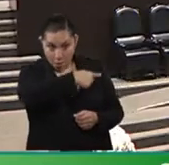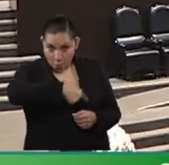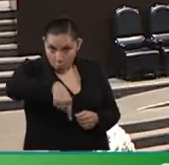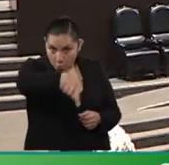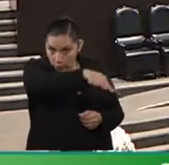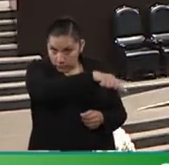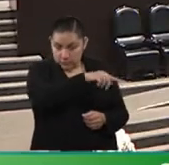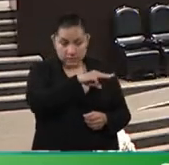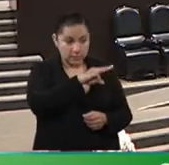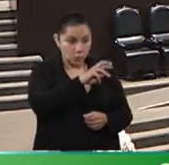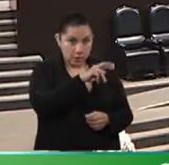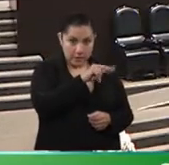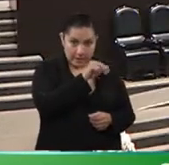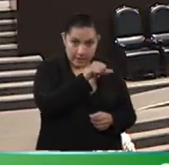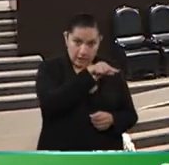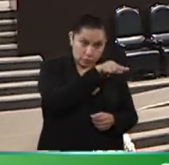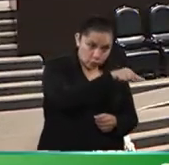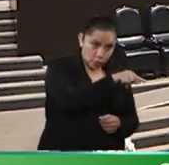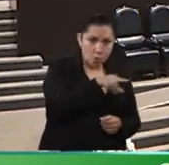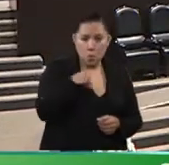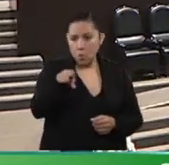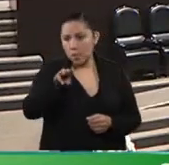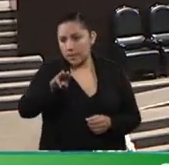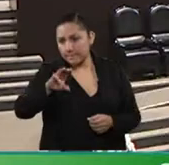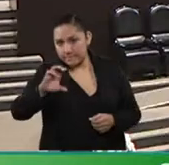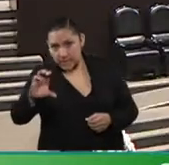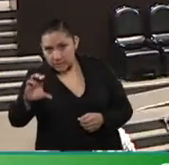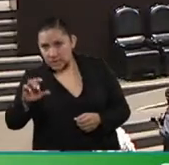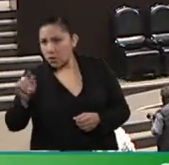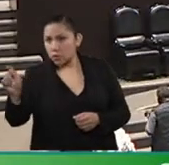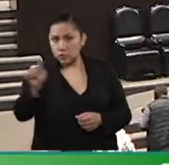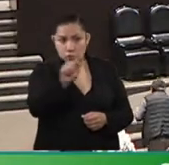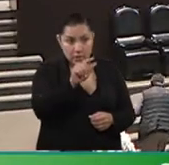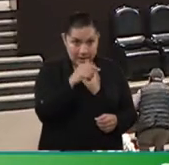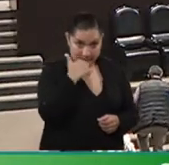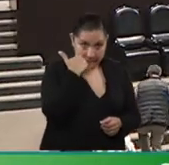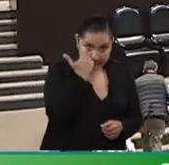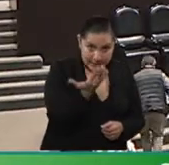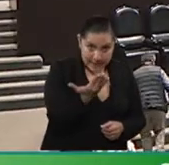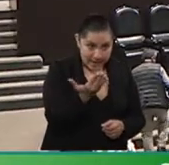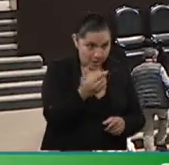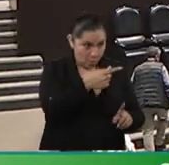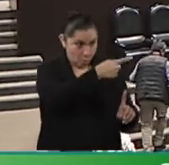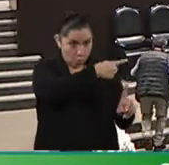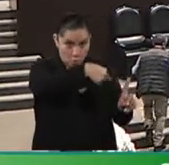un diputado de movimiento ciudadano necesitan ser cuatro